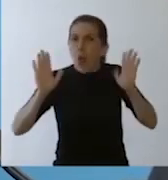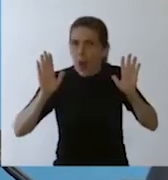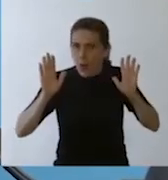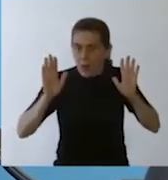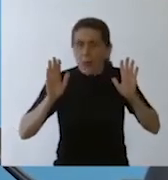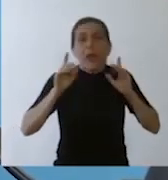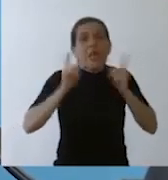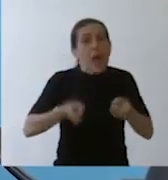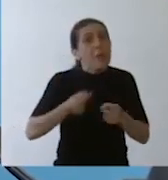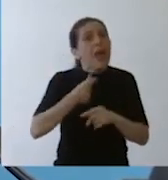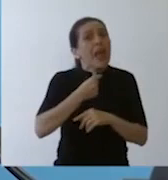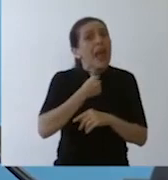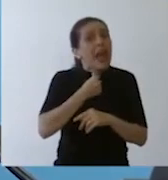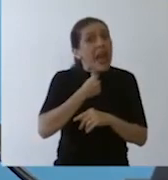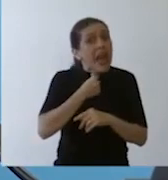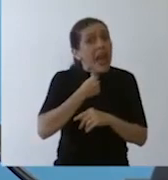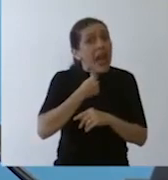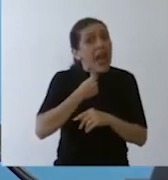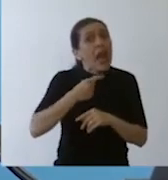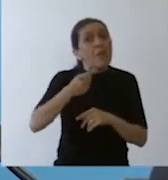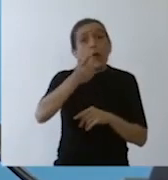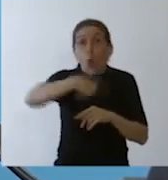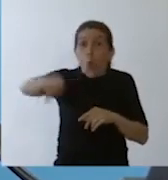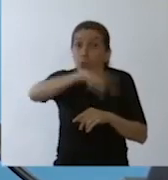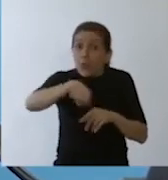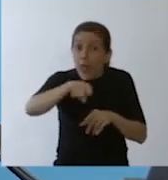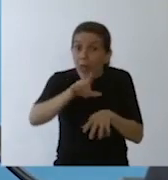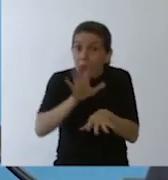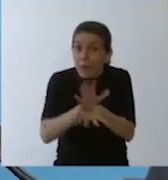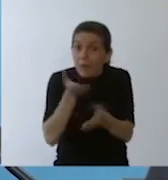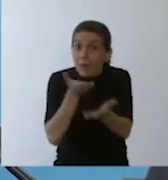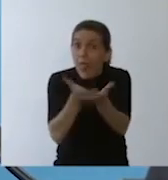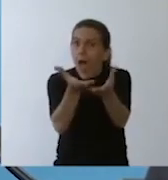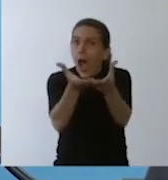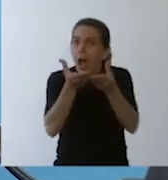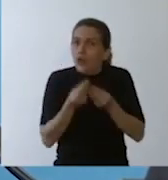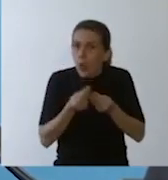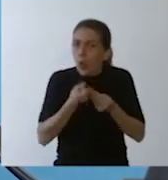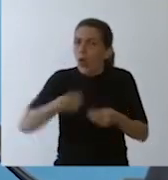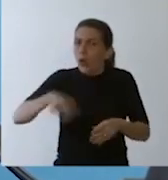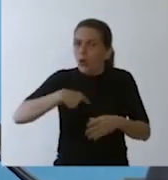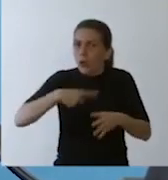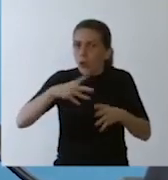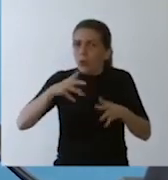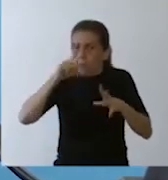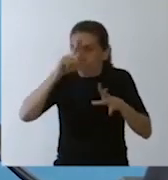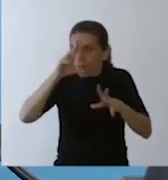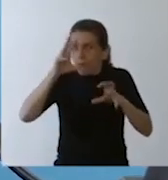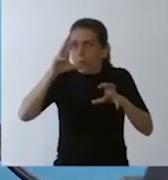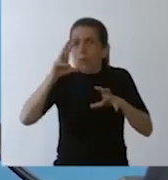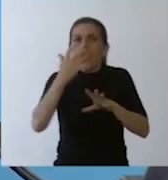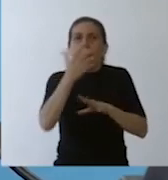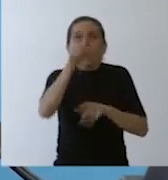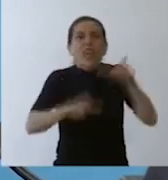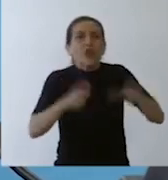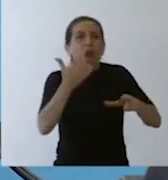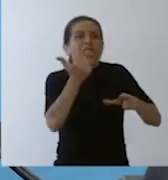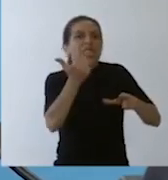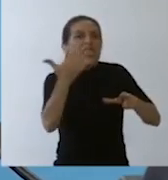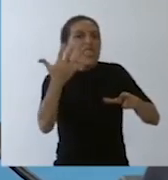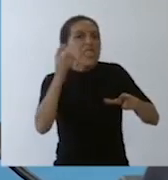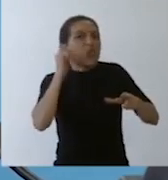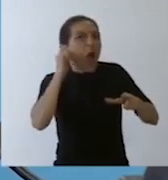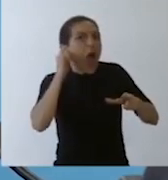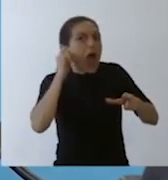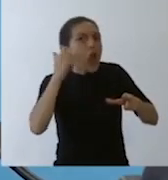queremos siempre que nos ayuden ustedes a recordar que el mayor de 65 años tiene que tener un